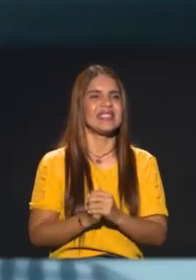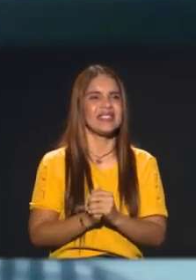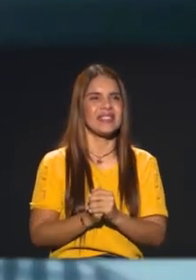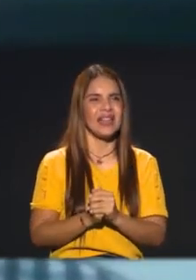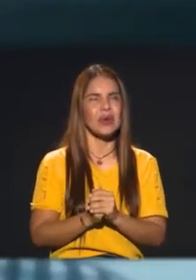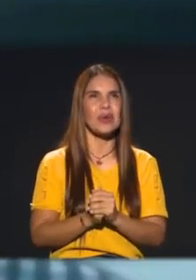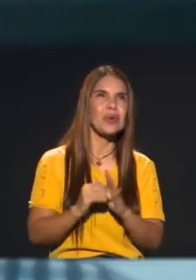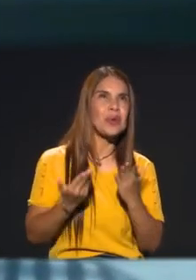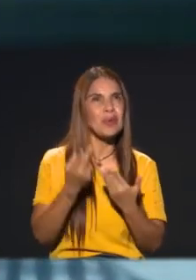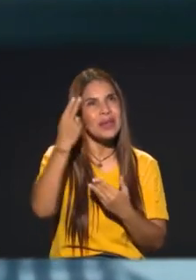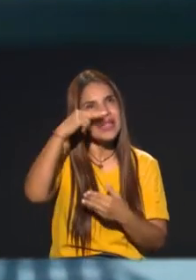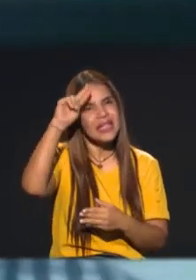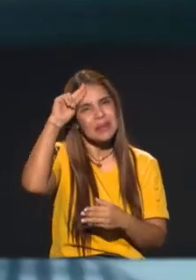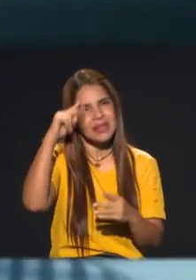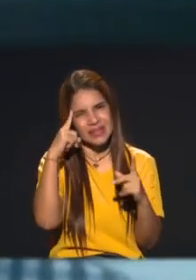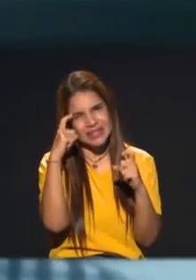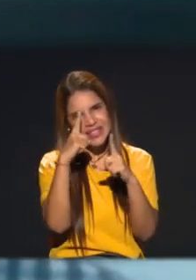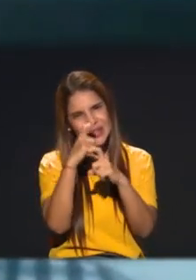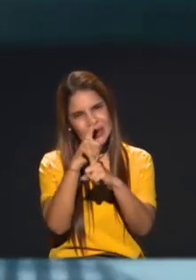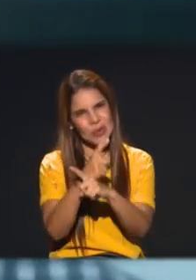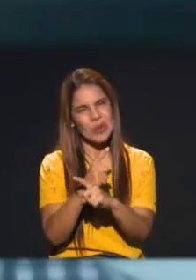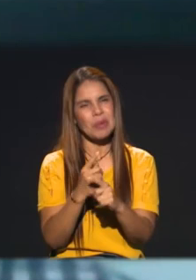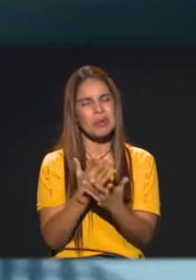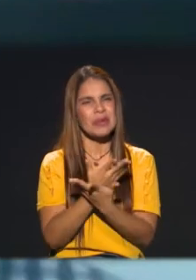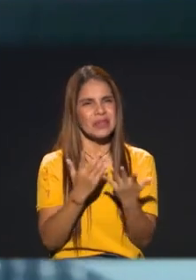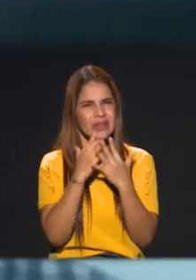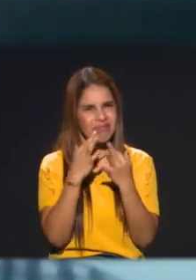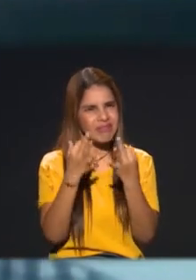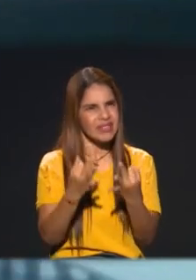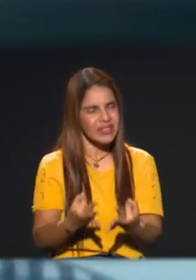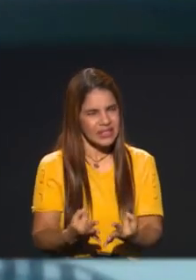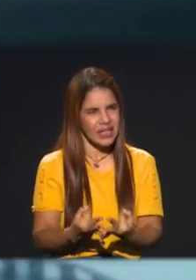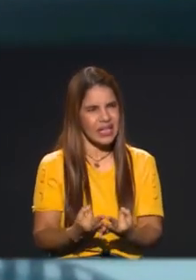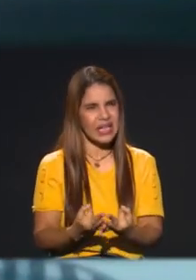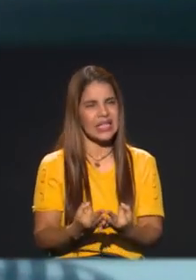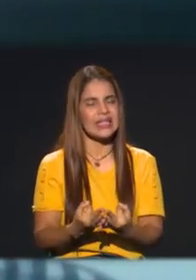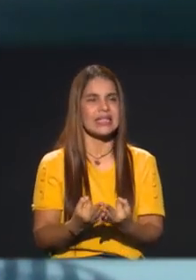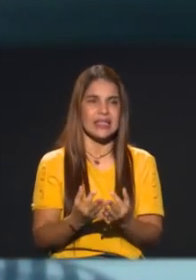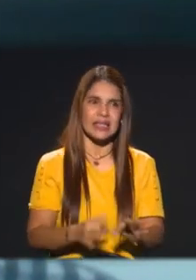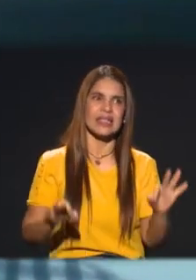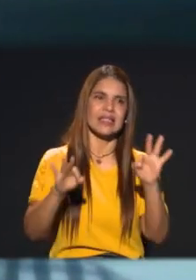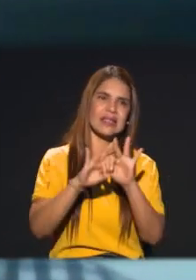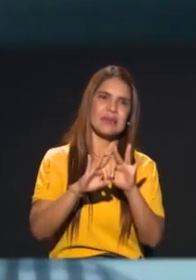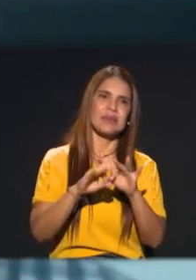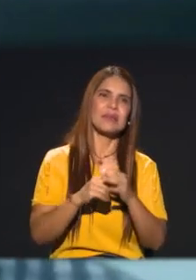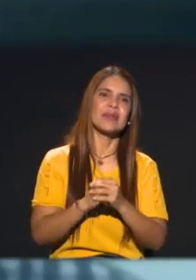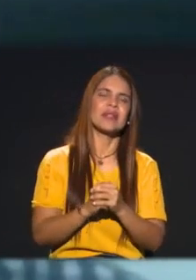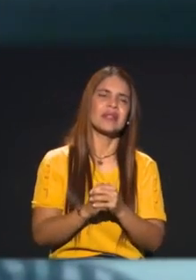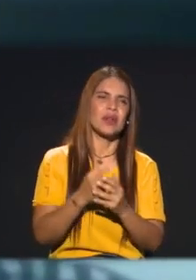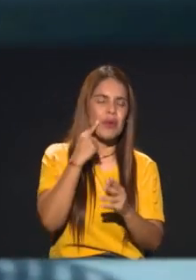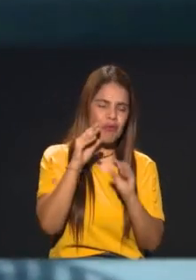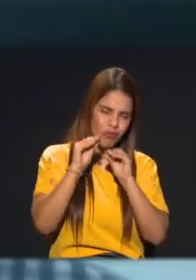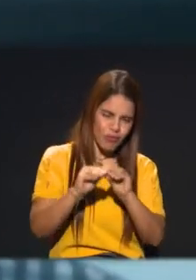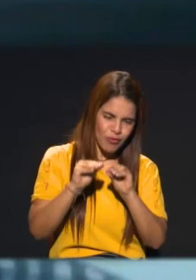como la interpretación y el análisis de las realidades. Y eso nos conlleva a nosotros entonces a que hagamos